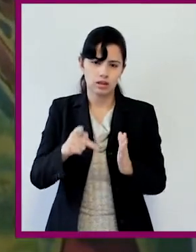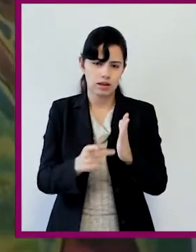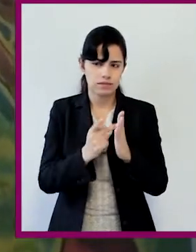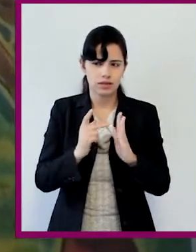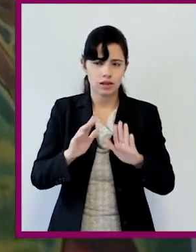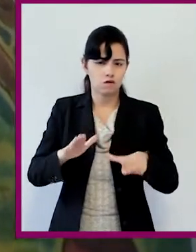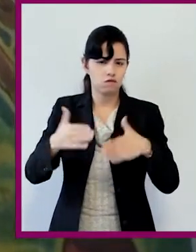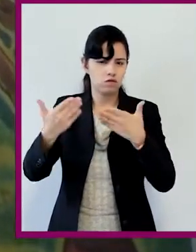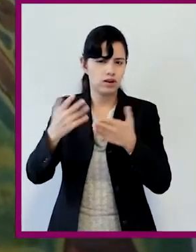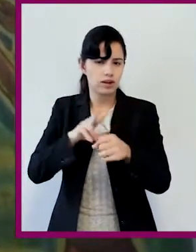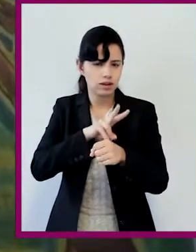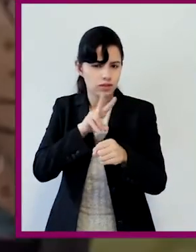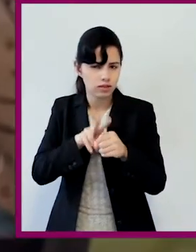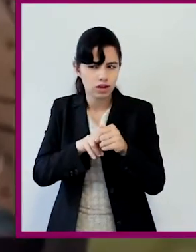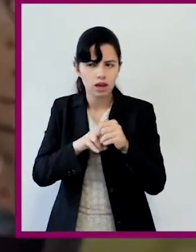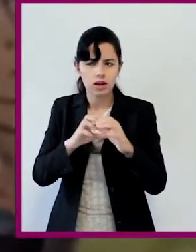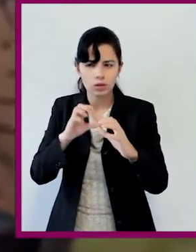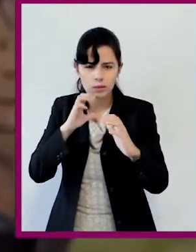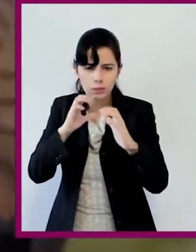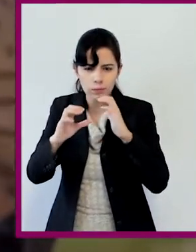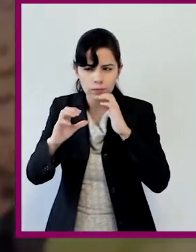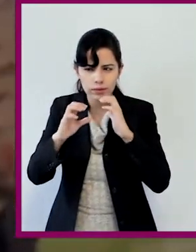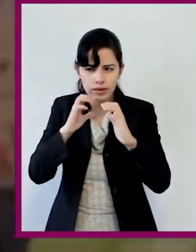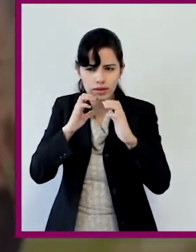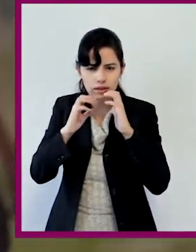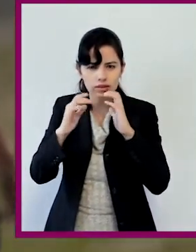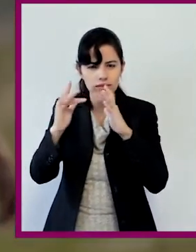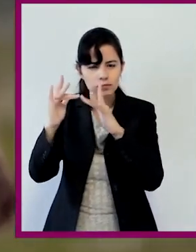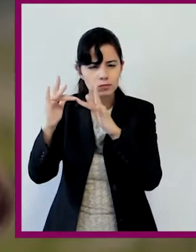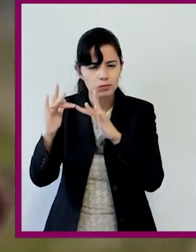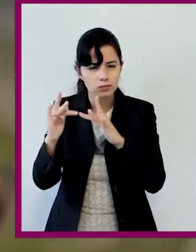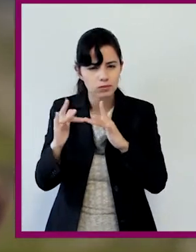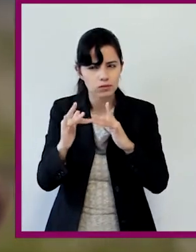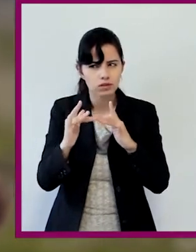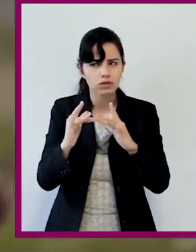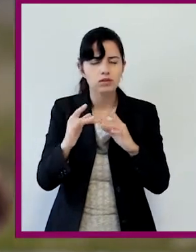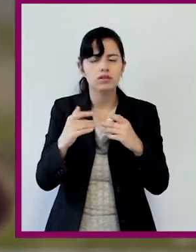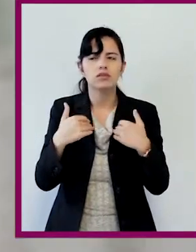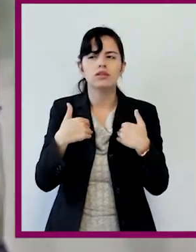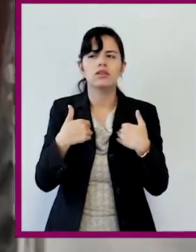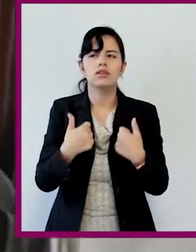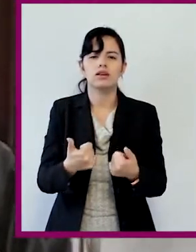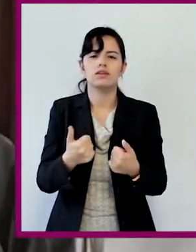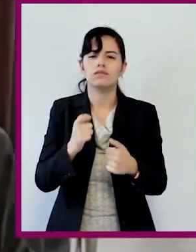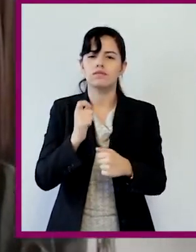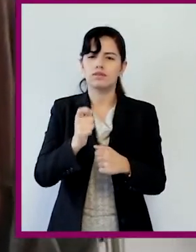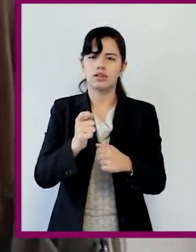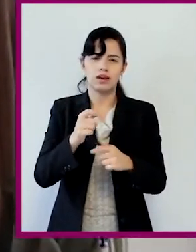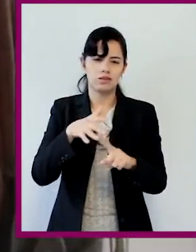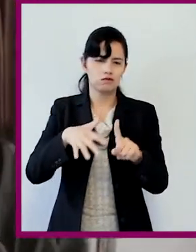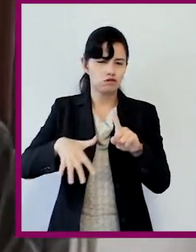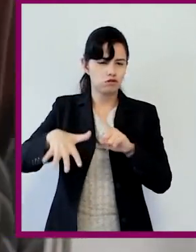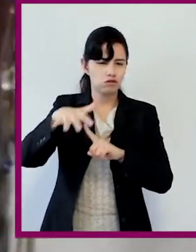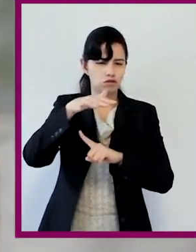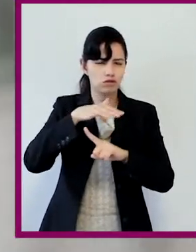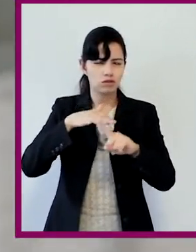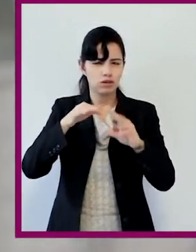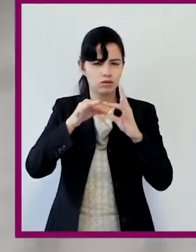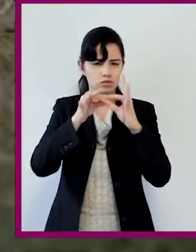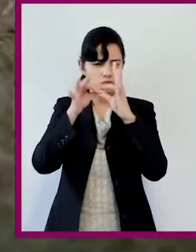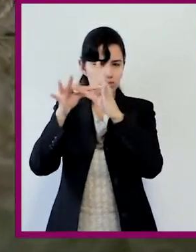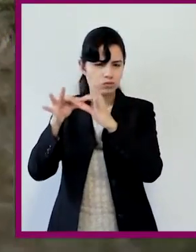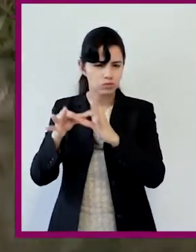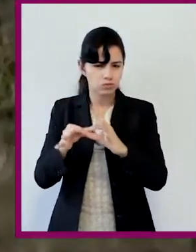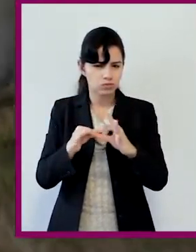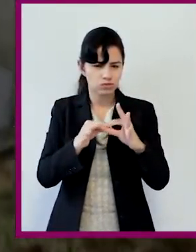recomunicarte con la naturaleza, darte cuenta de que perteneces a un todo, darte cuenta del respeto